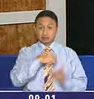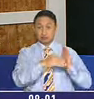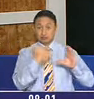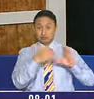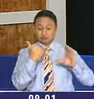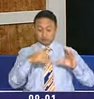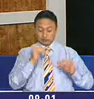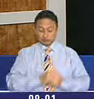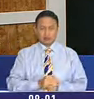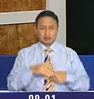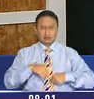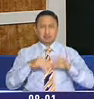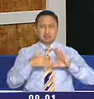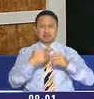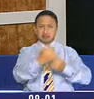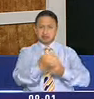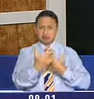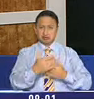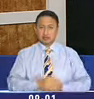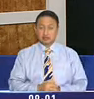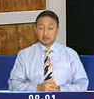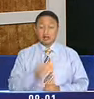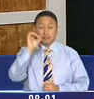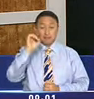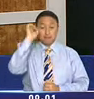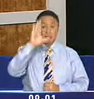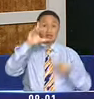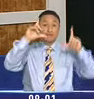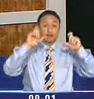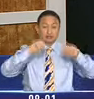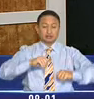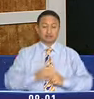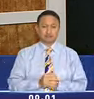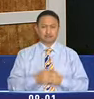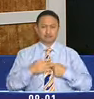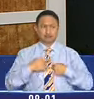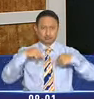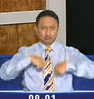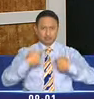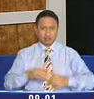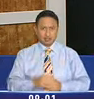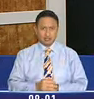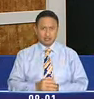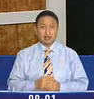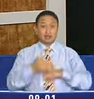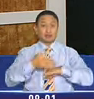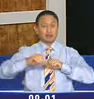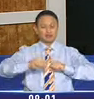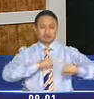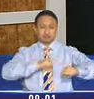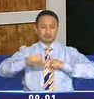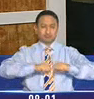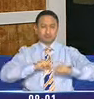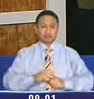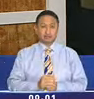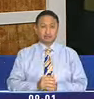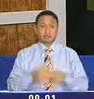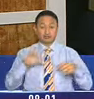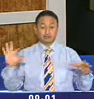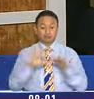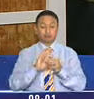098-518-4393 para que nos puedan enviar información, videos, fotos y nosotros también poder hacer las gestiones del caso, ser el nexo